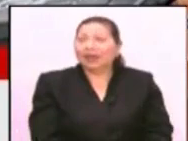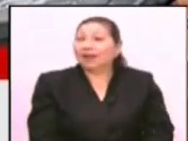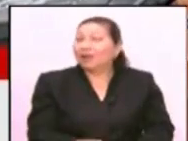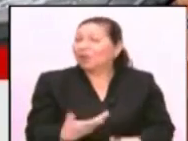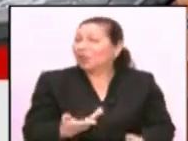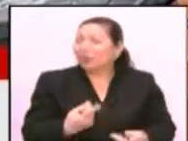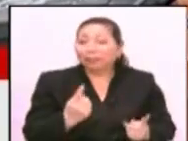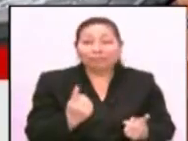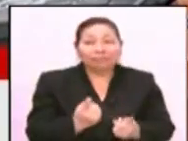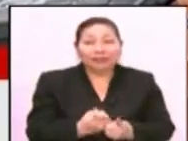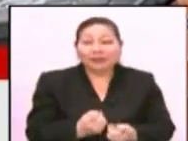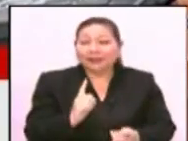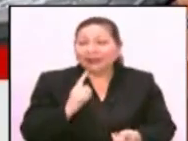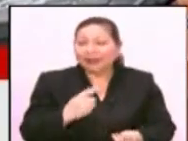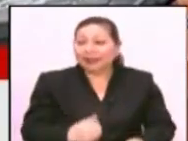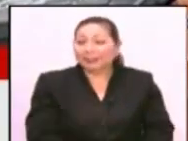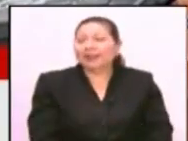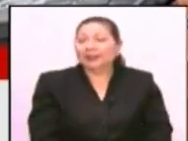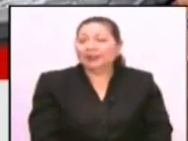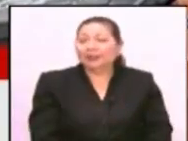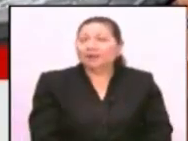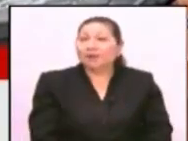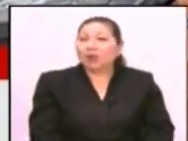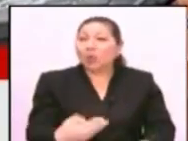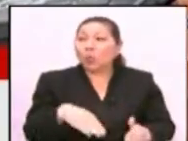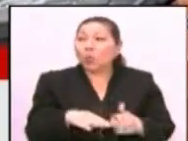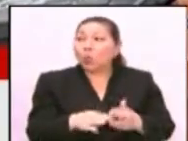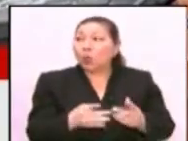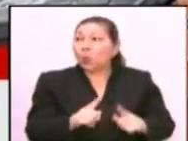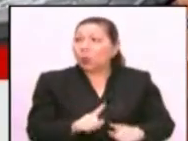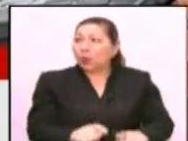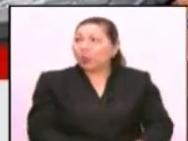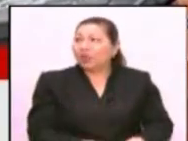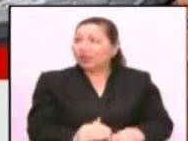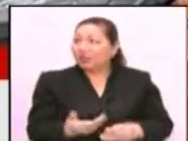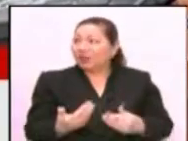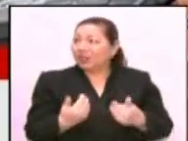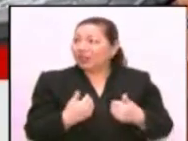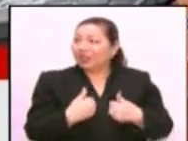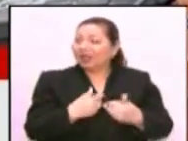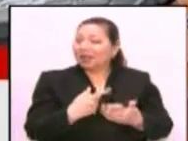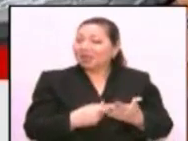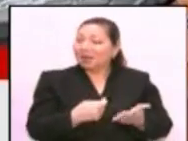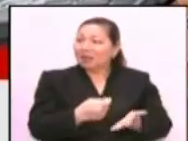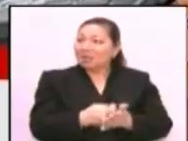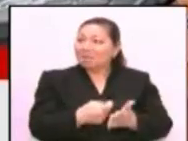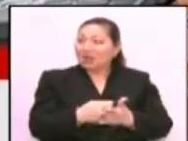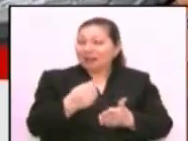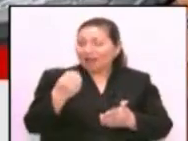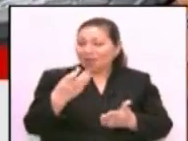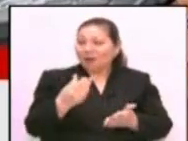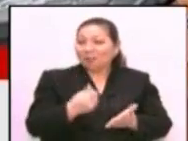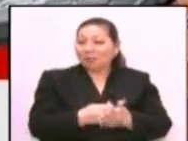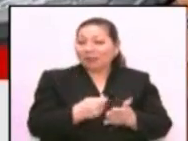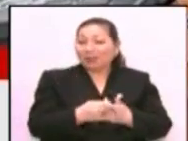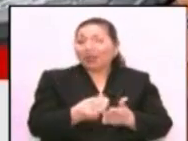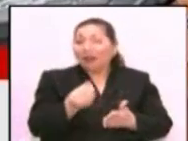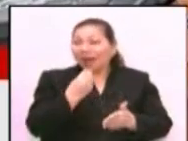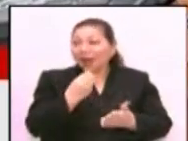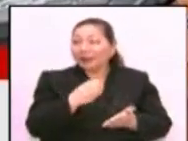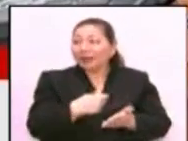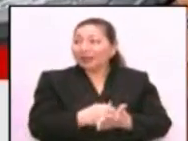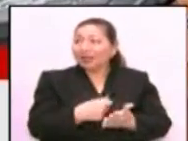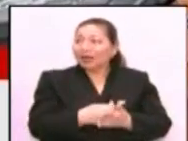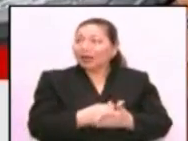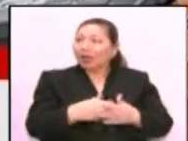afuera no lo va a entrar, nos engañamos. El interno afuera no va a tener a alguien que le pague la luz, que le pague la alimentación,